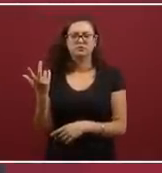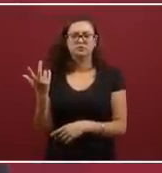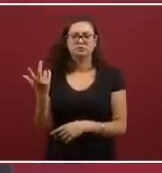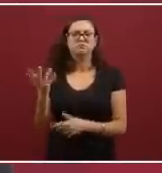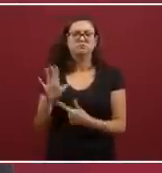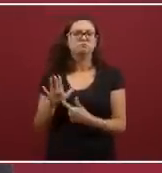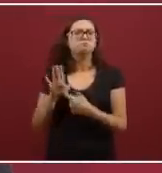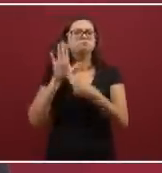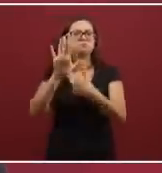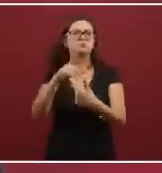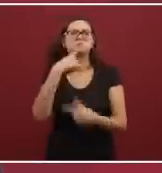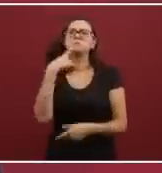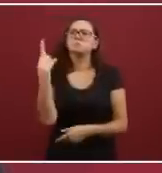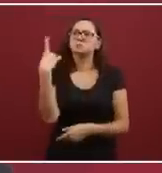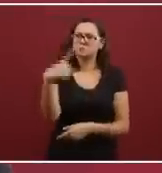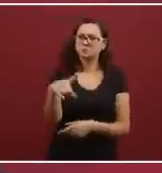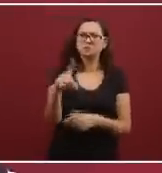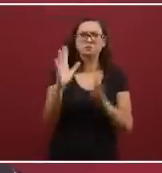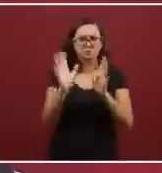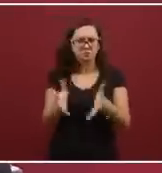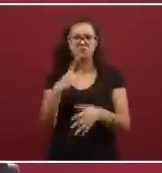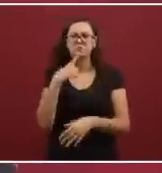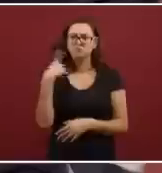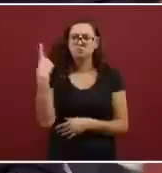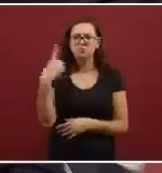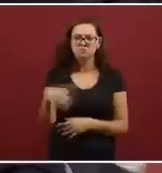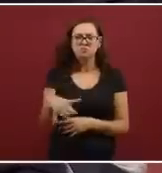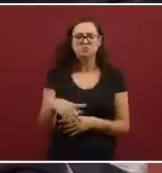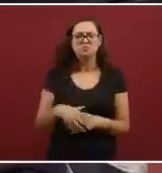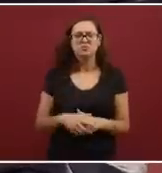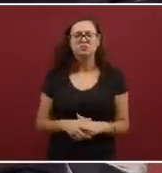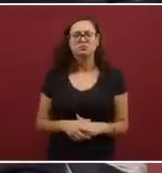se presentó este asunto, esta denuncia,